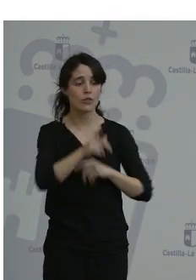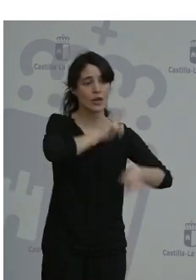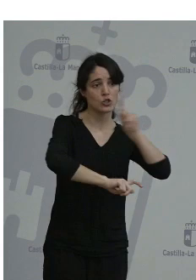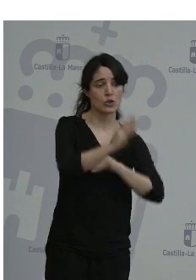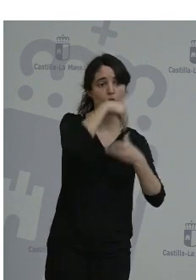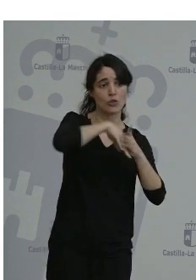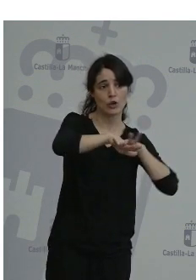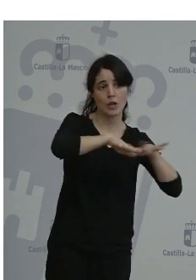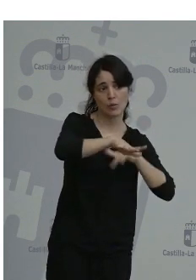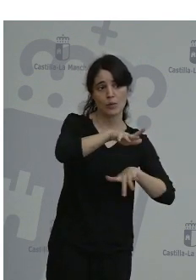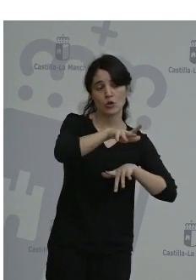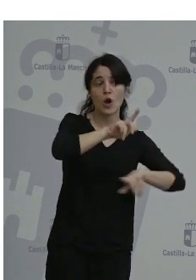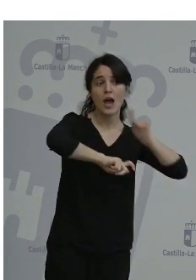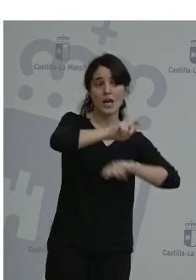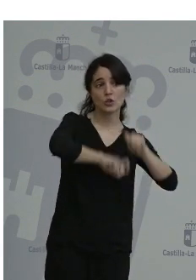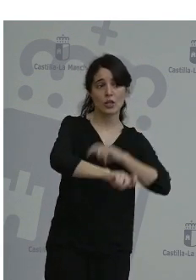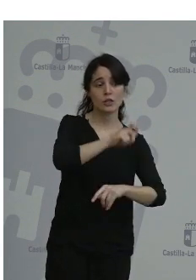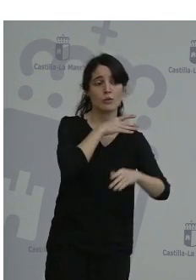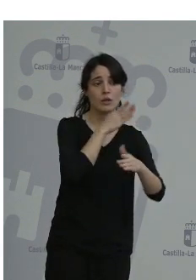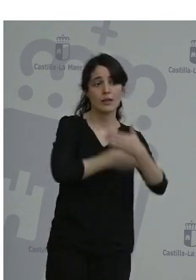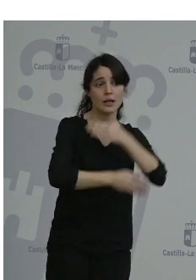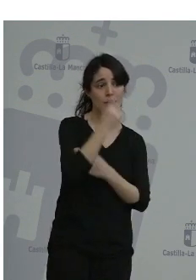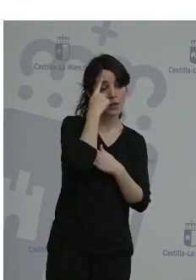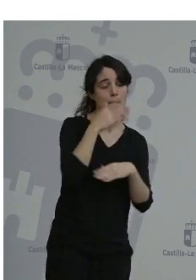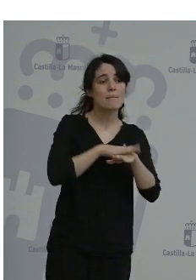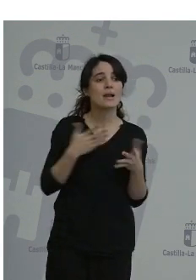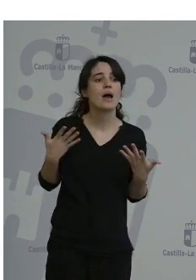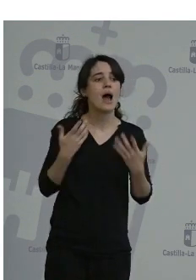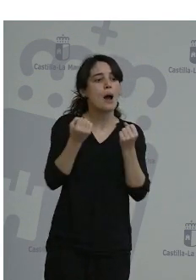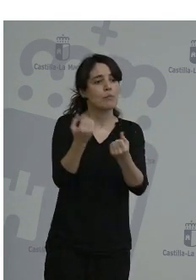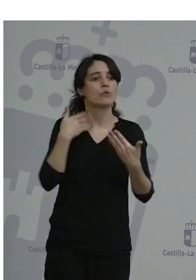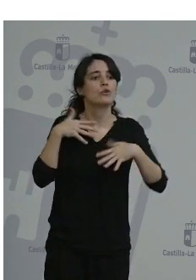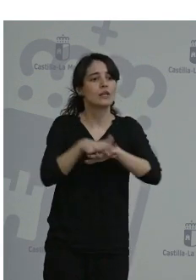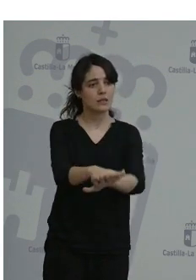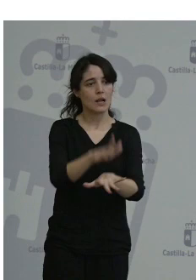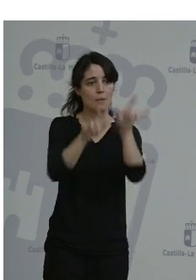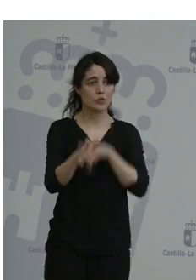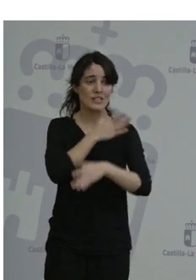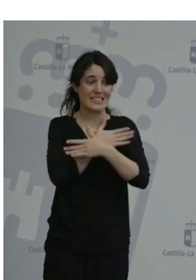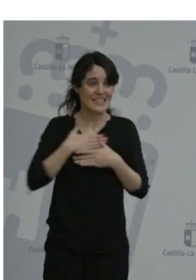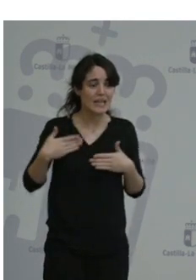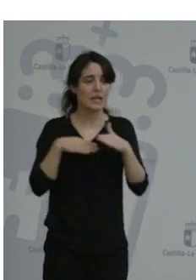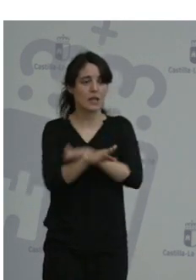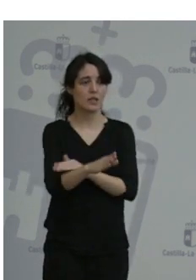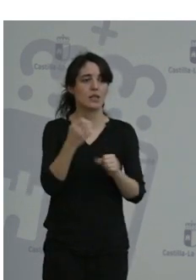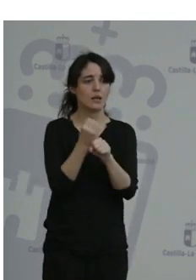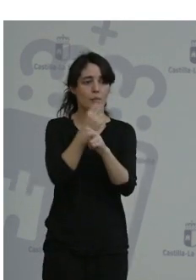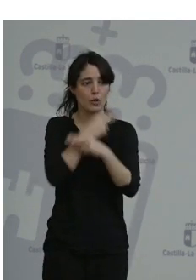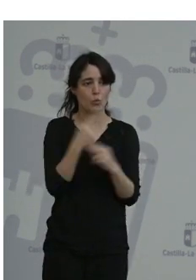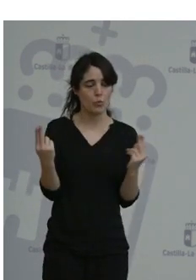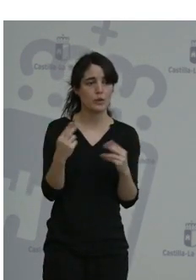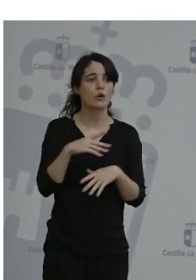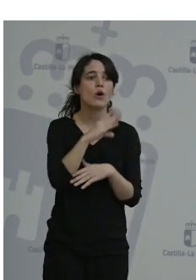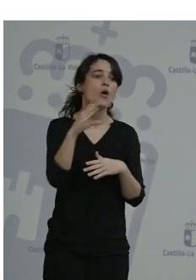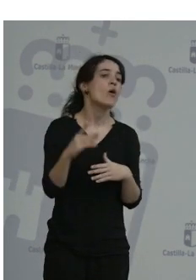discapacidad intelectual para el apoyo integral a las personas que quieren acceder al empleo público. F. Establecer un